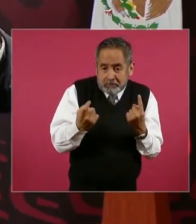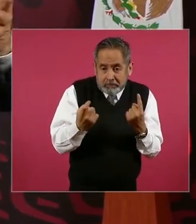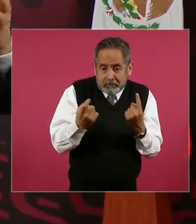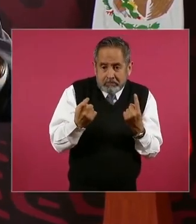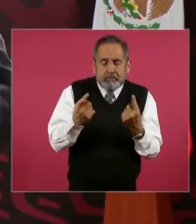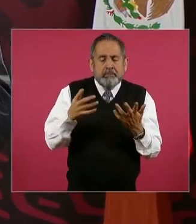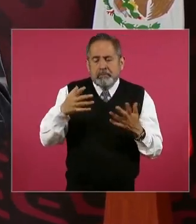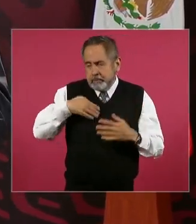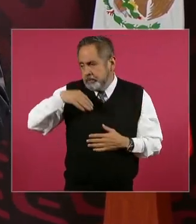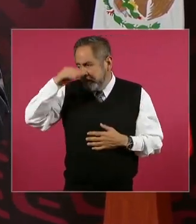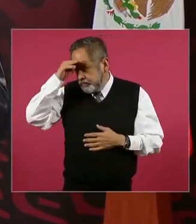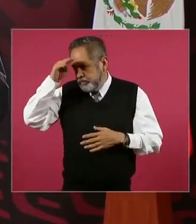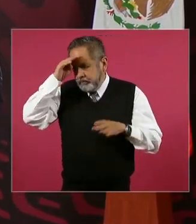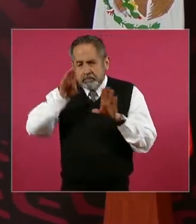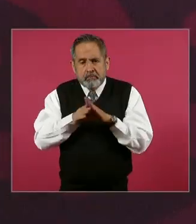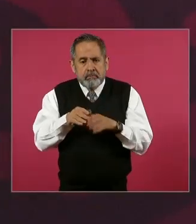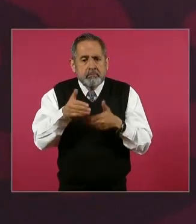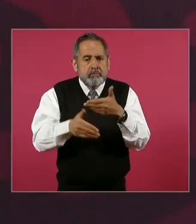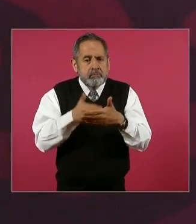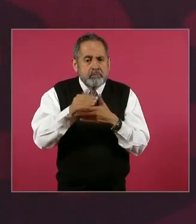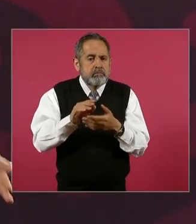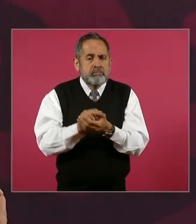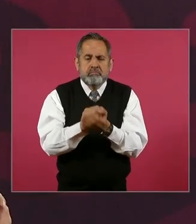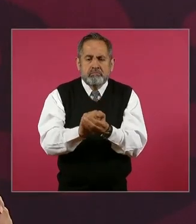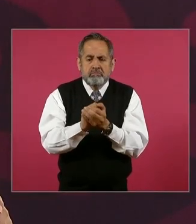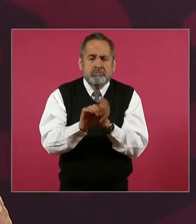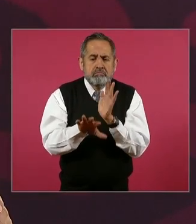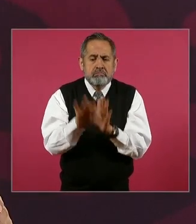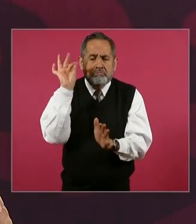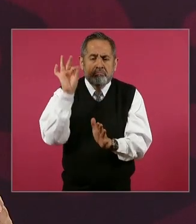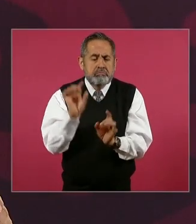se está planteando un proceso de